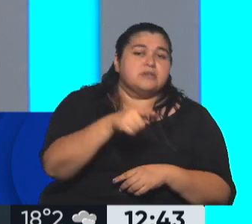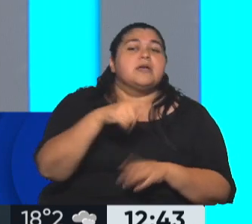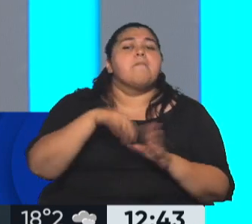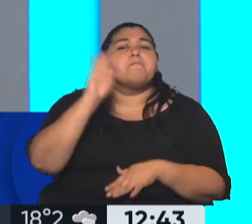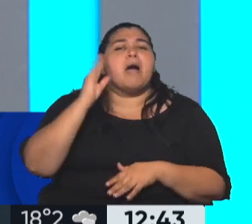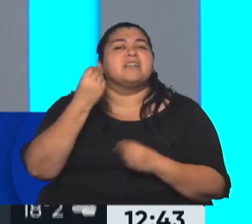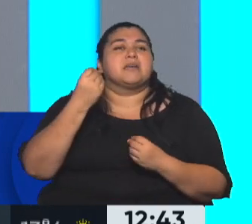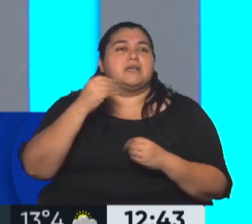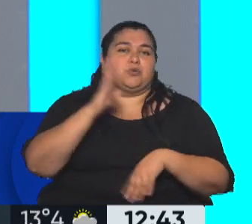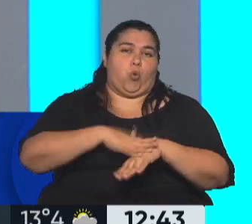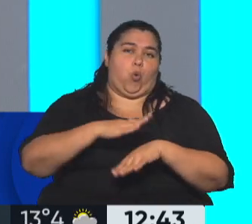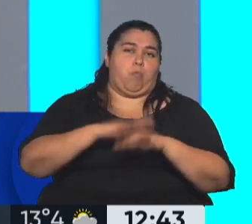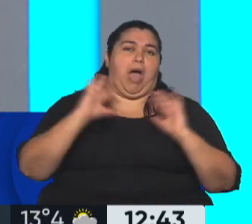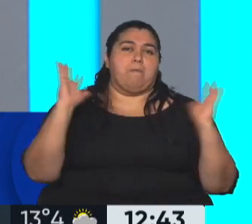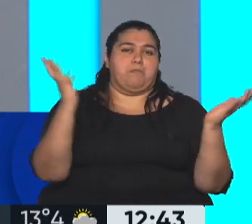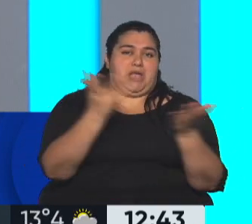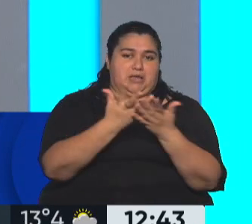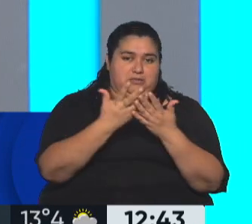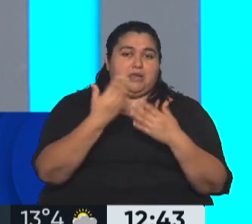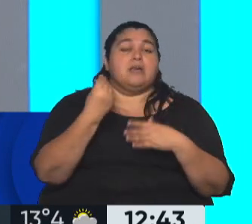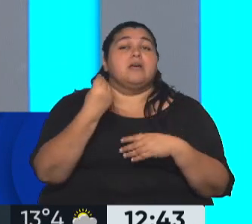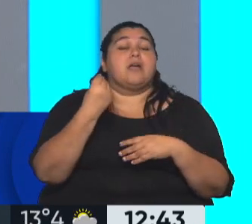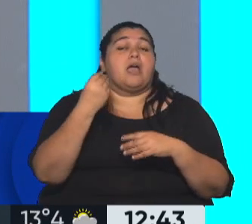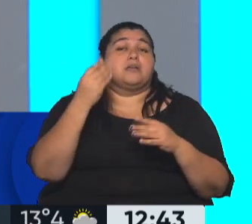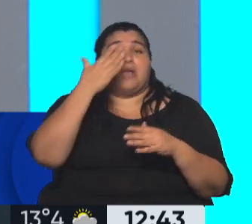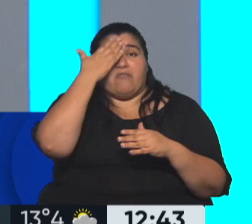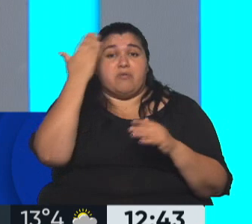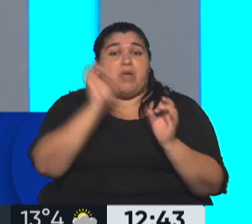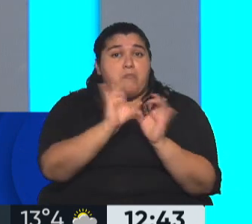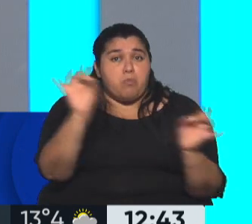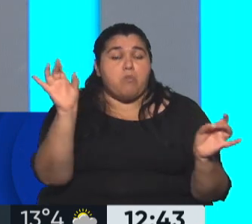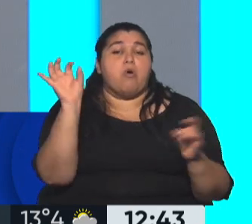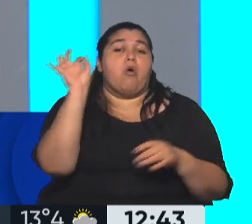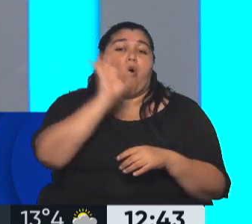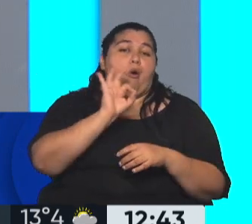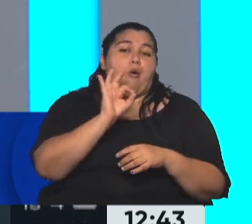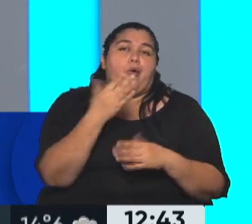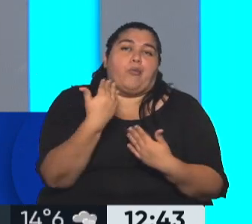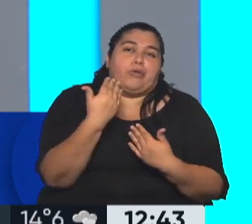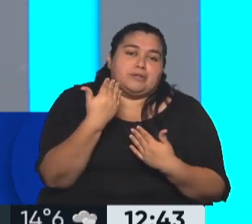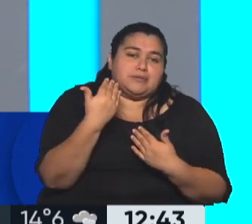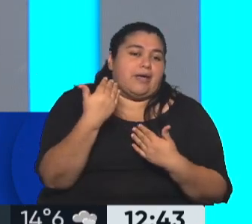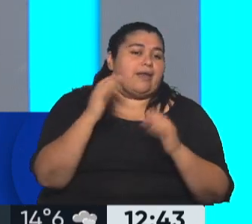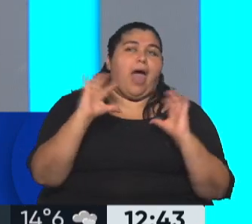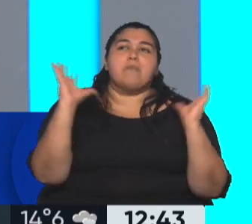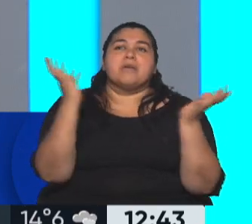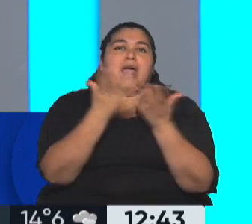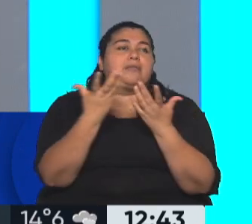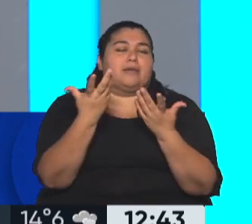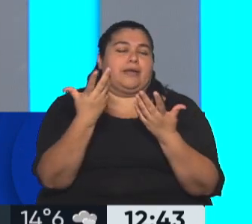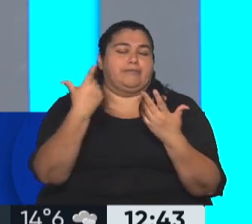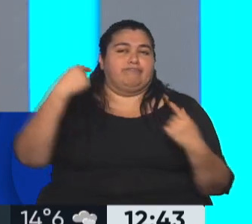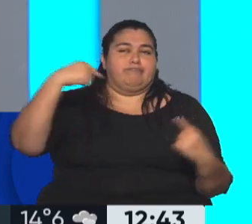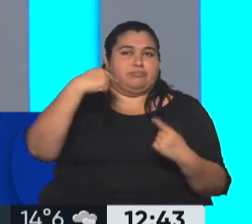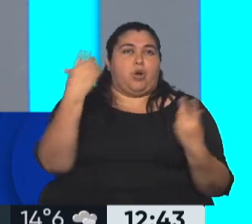desencadenantes ambientales, que pueden ser enfermedades virales, pueden ser, digamos, el medio ambiente que no nos ayuda muchas veces,